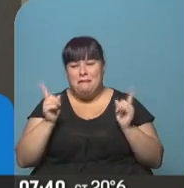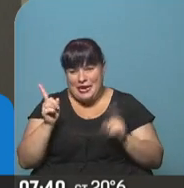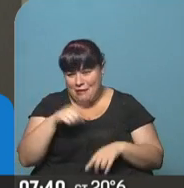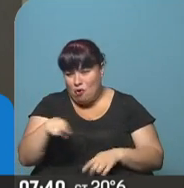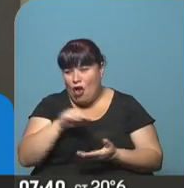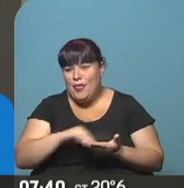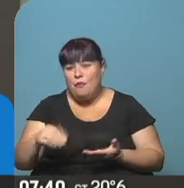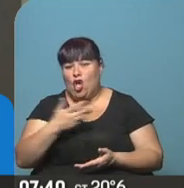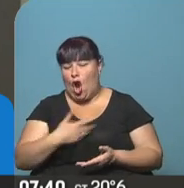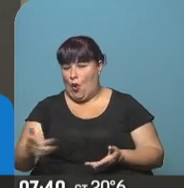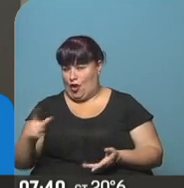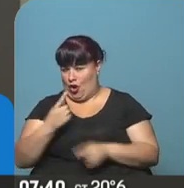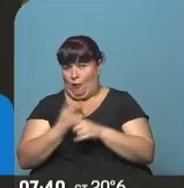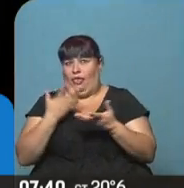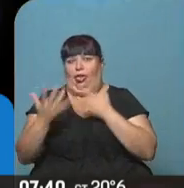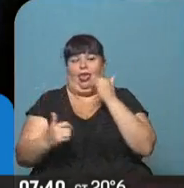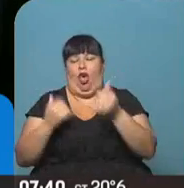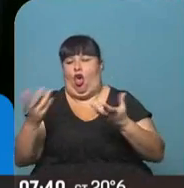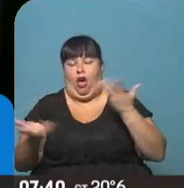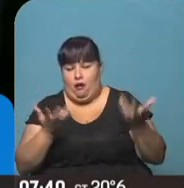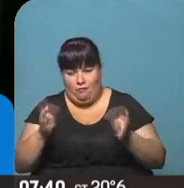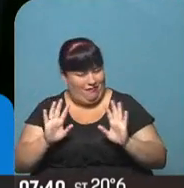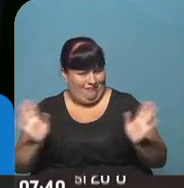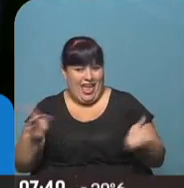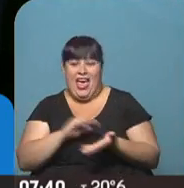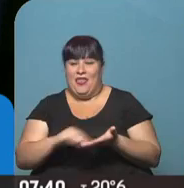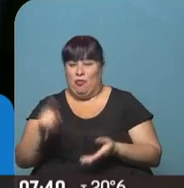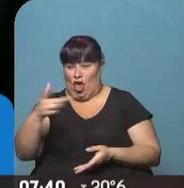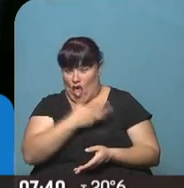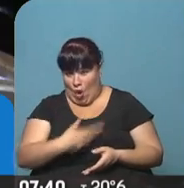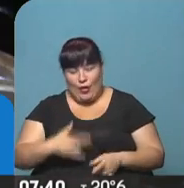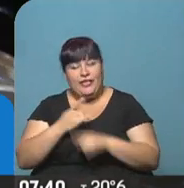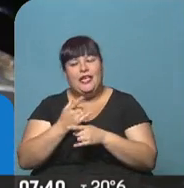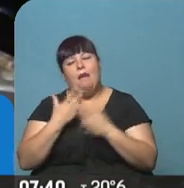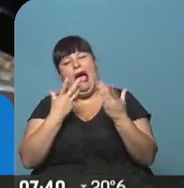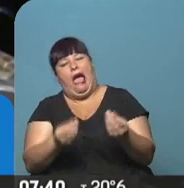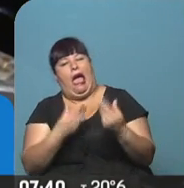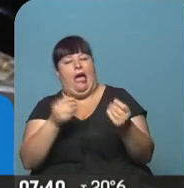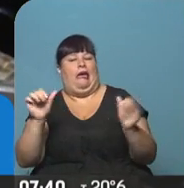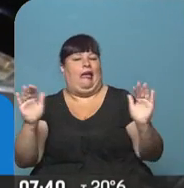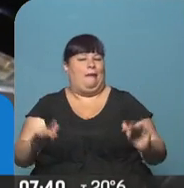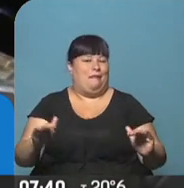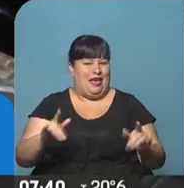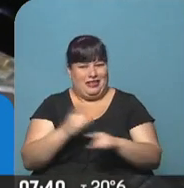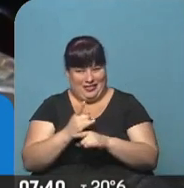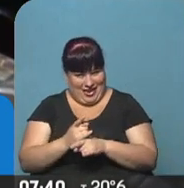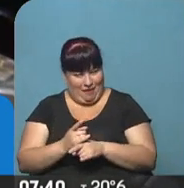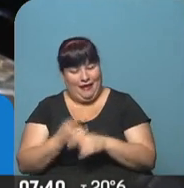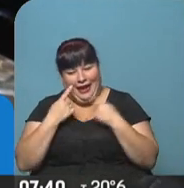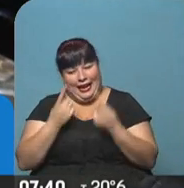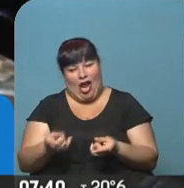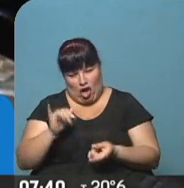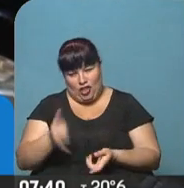propios diputados del oficialismo pueden justificarla. Digamos, ¿no? Los diputados del oficialismo siempre justifican hacia la baja, siempre